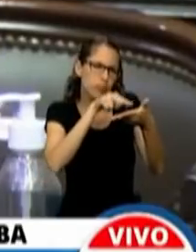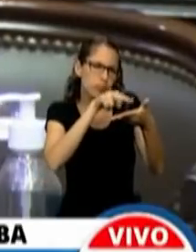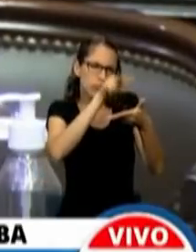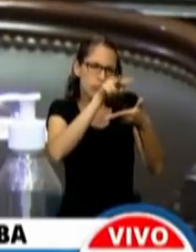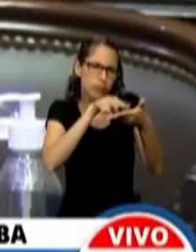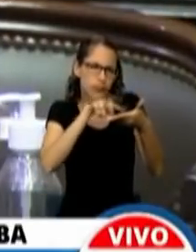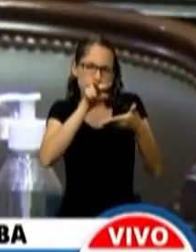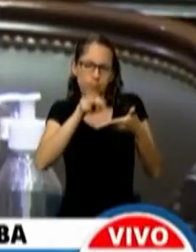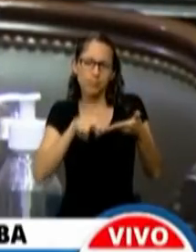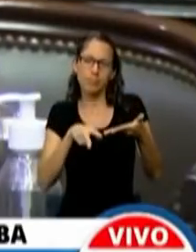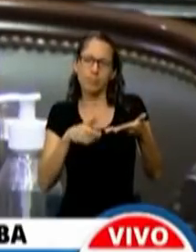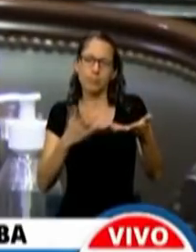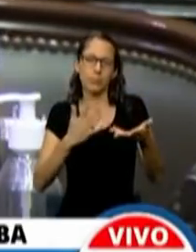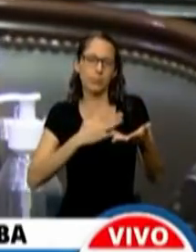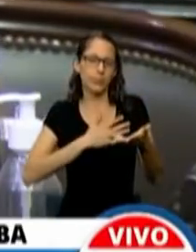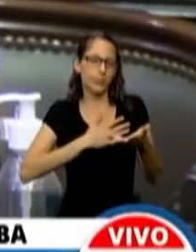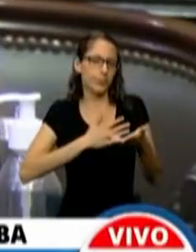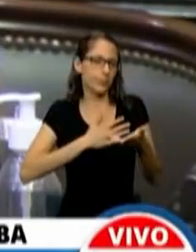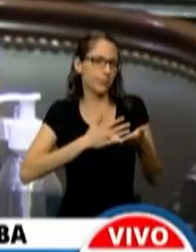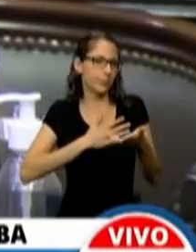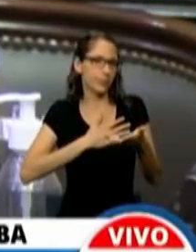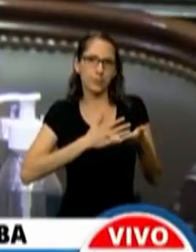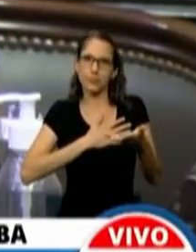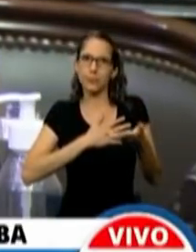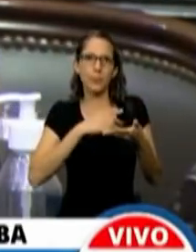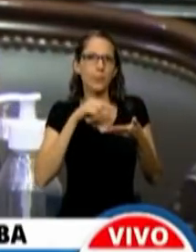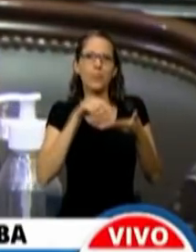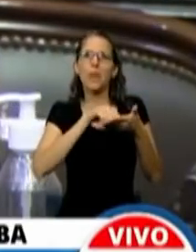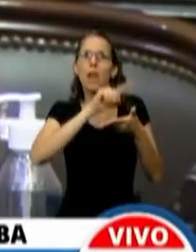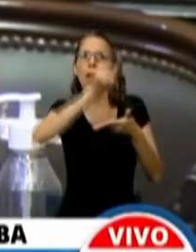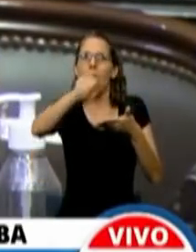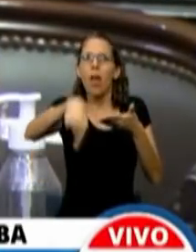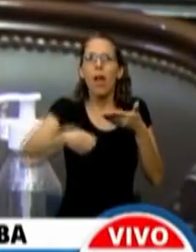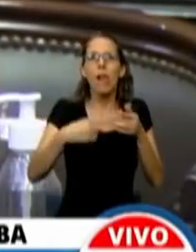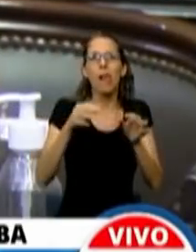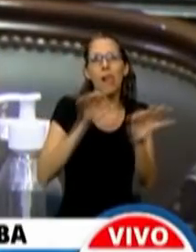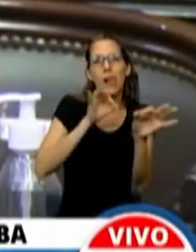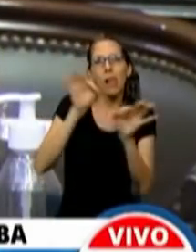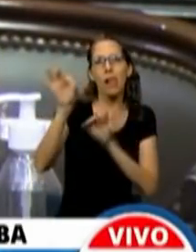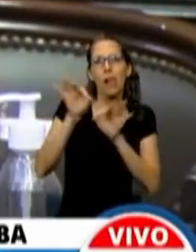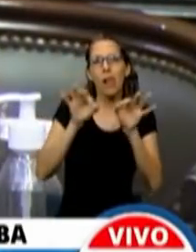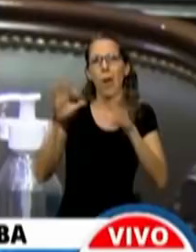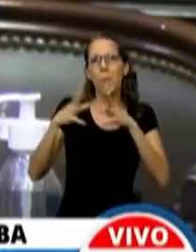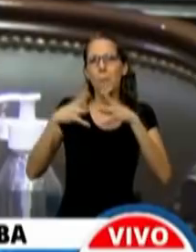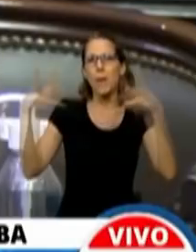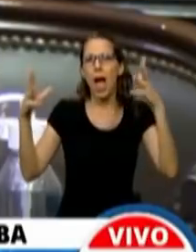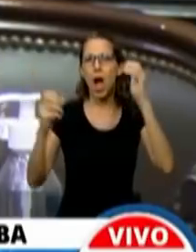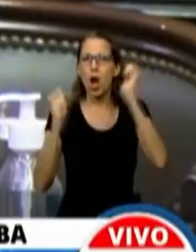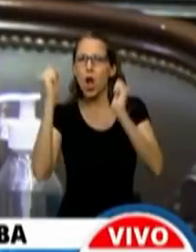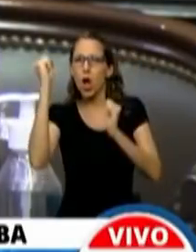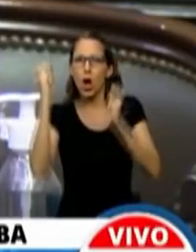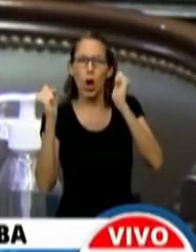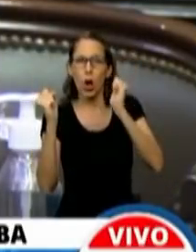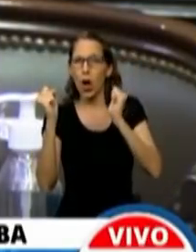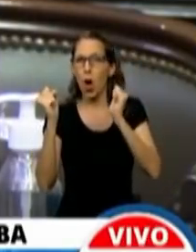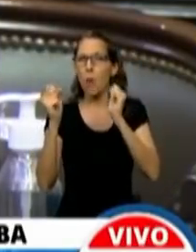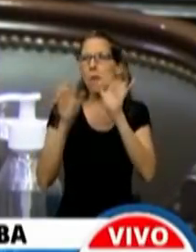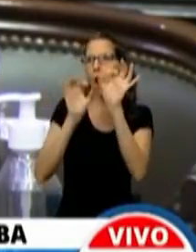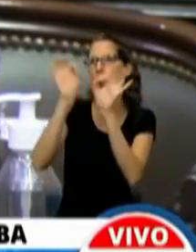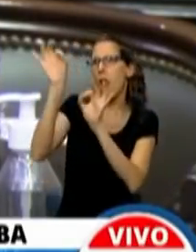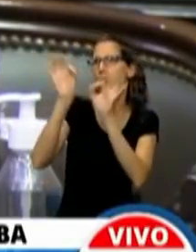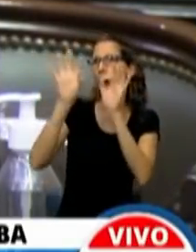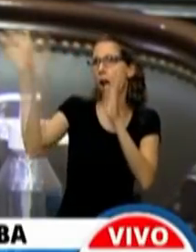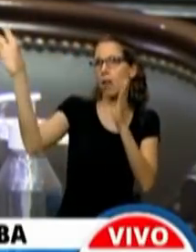manera, pero mi compromiso sigue vigente y esto me ha dado más fuerzas para